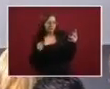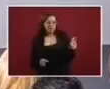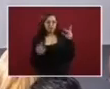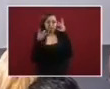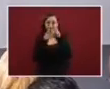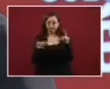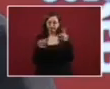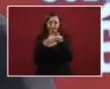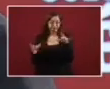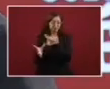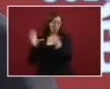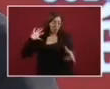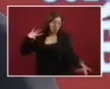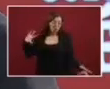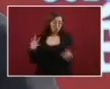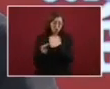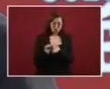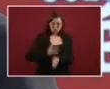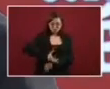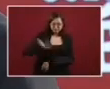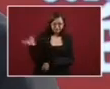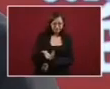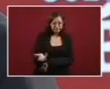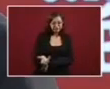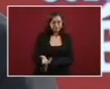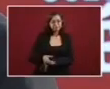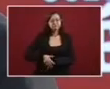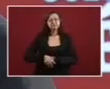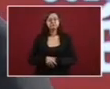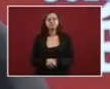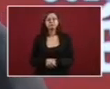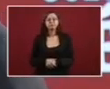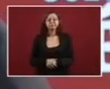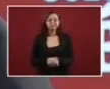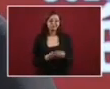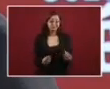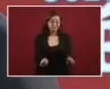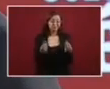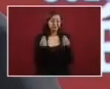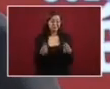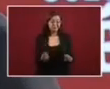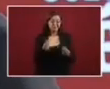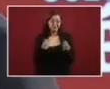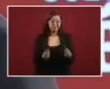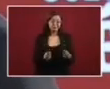todo nos realizas es muchísimo